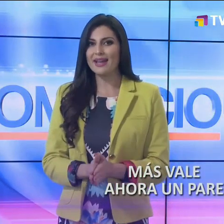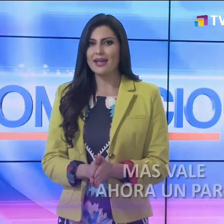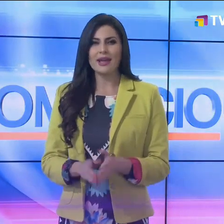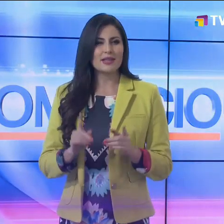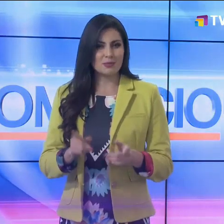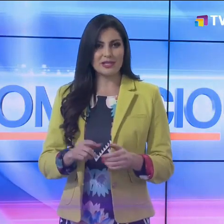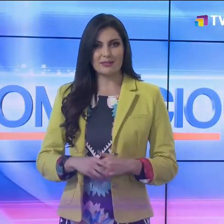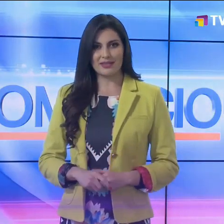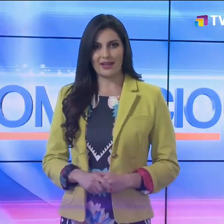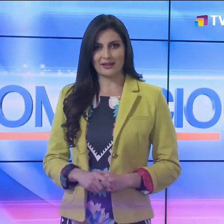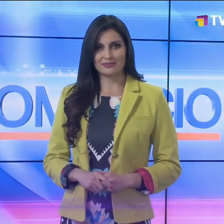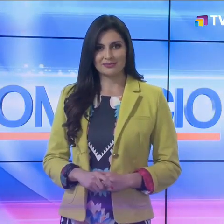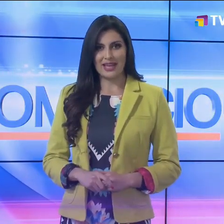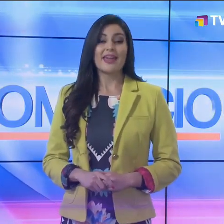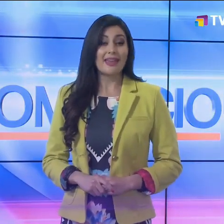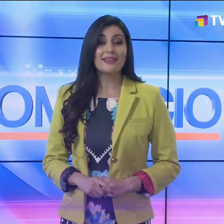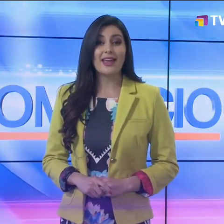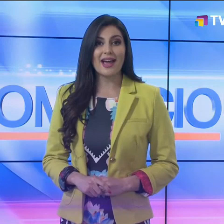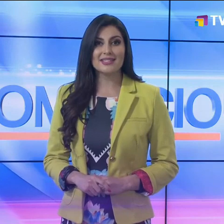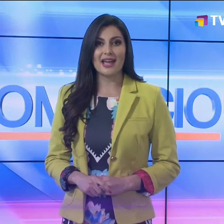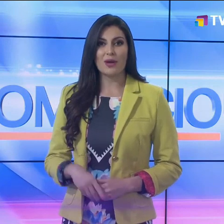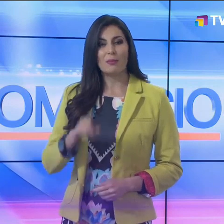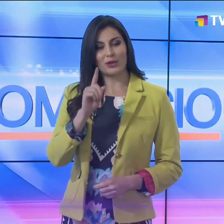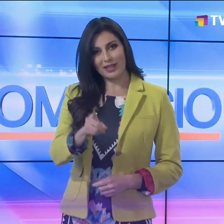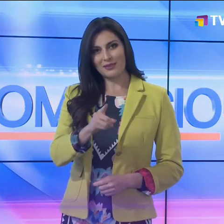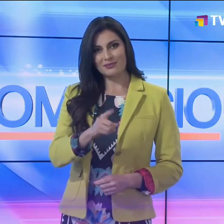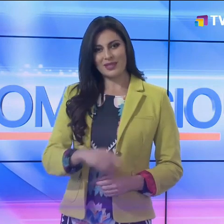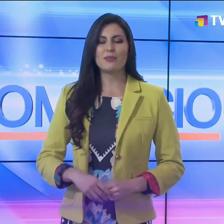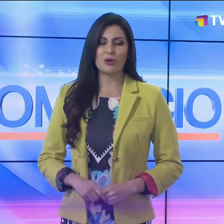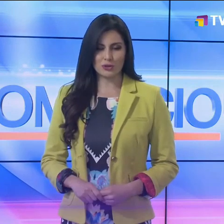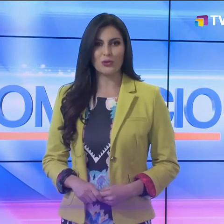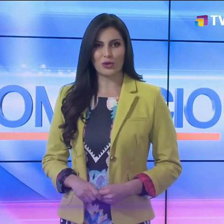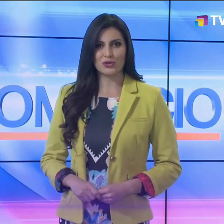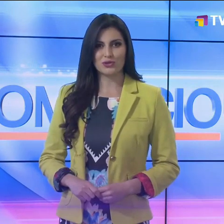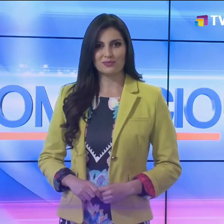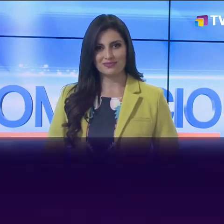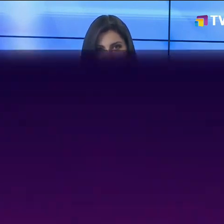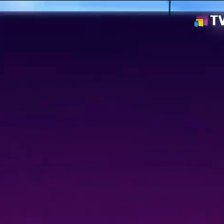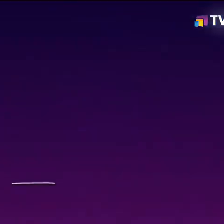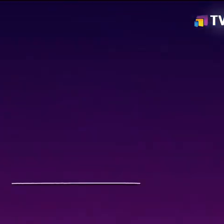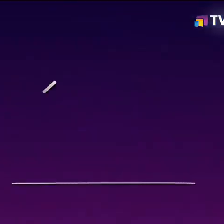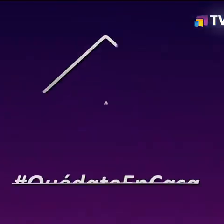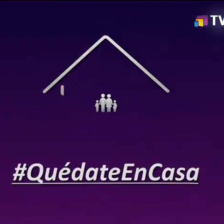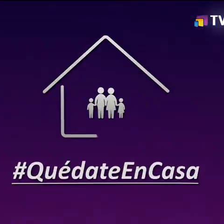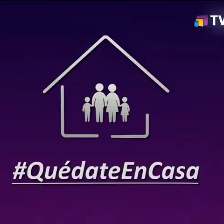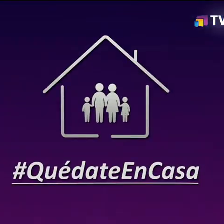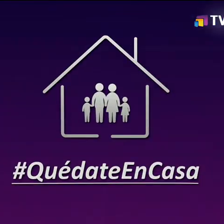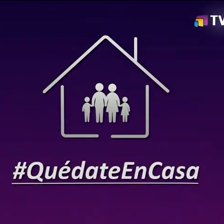pare que después lamentar. Quédate en casa, por ti y por los tuyos.